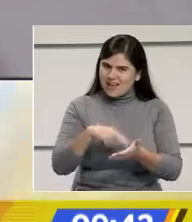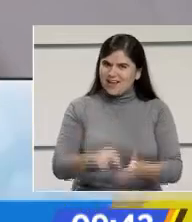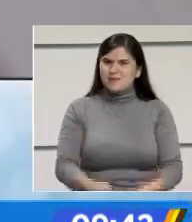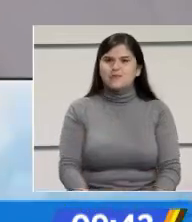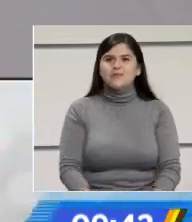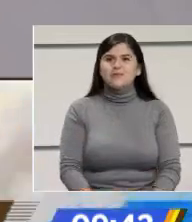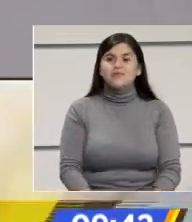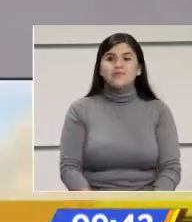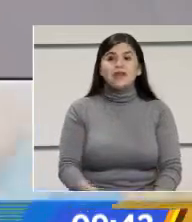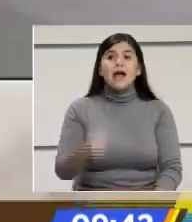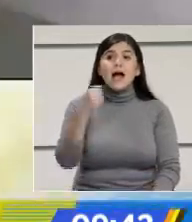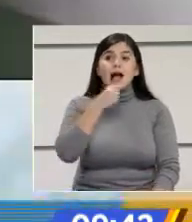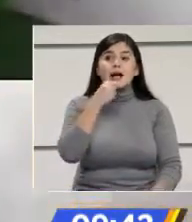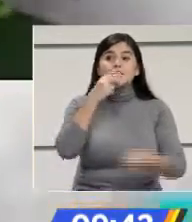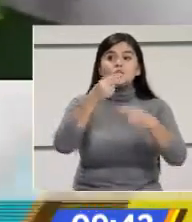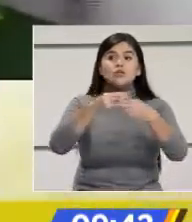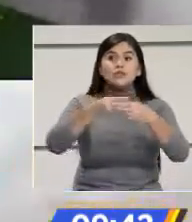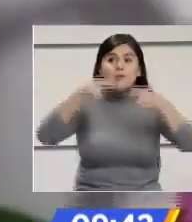el torito.